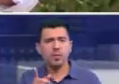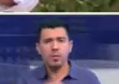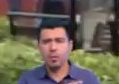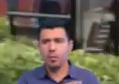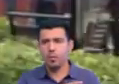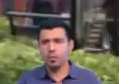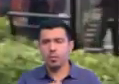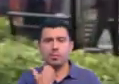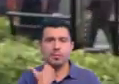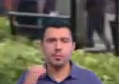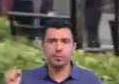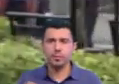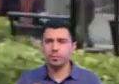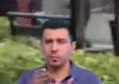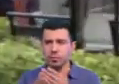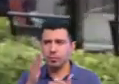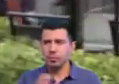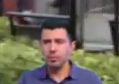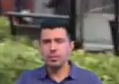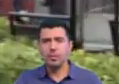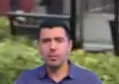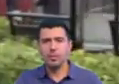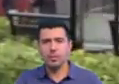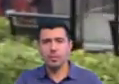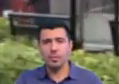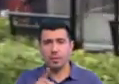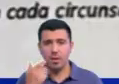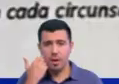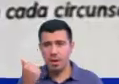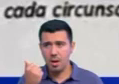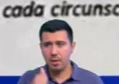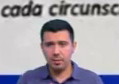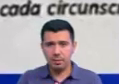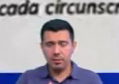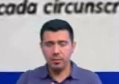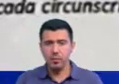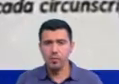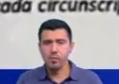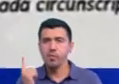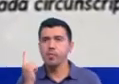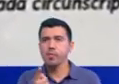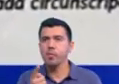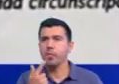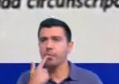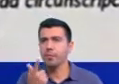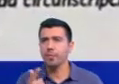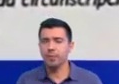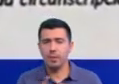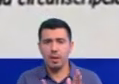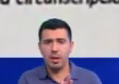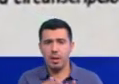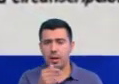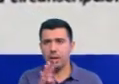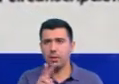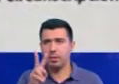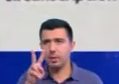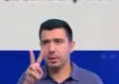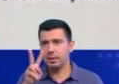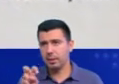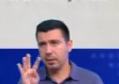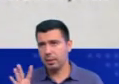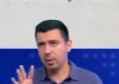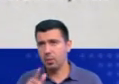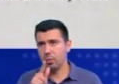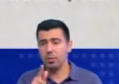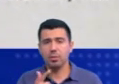municipio de ocaña en contra de la alcaldesa de la ciudad el denunciante hace referencia a la ley 1474 de 2011